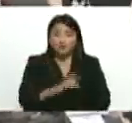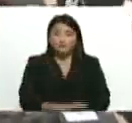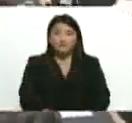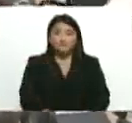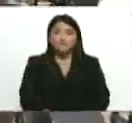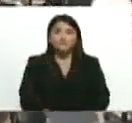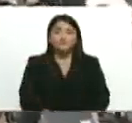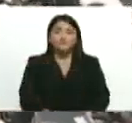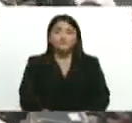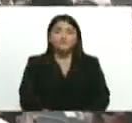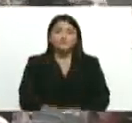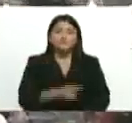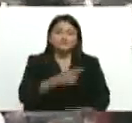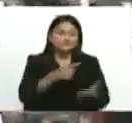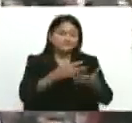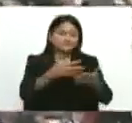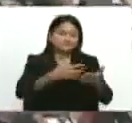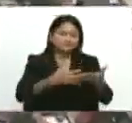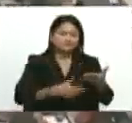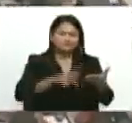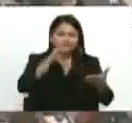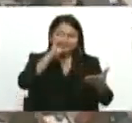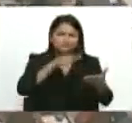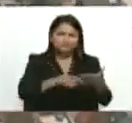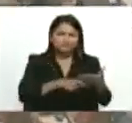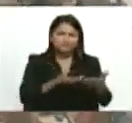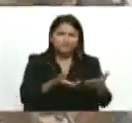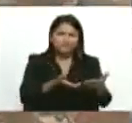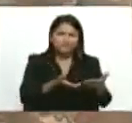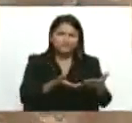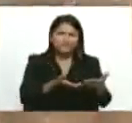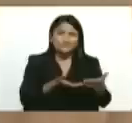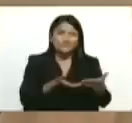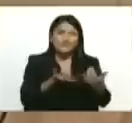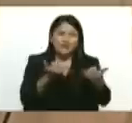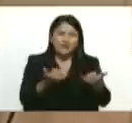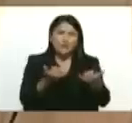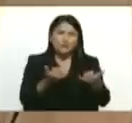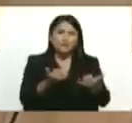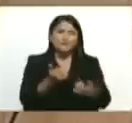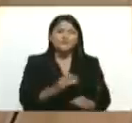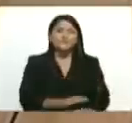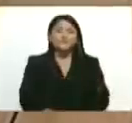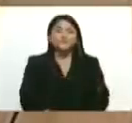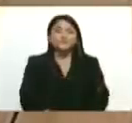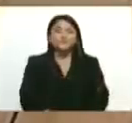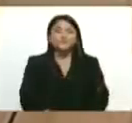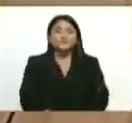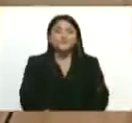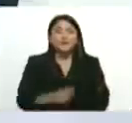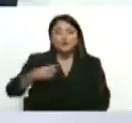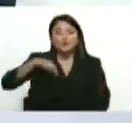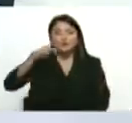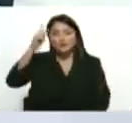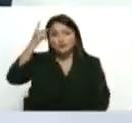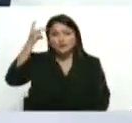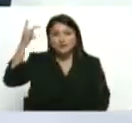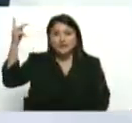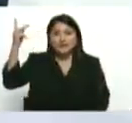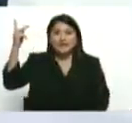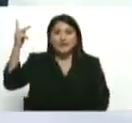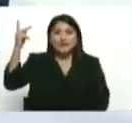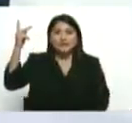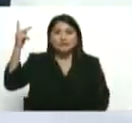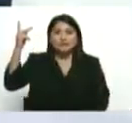Decía que esto es una muestra de imbecilidad humana. Permítanme, así como cuando uno en psiquiatría, esto es una muestra pues